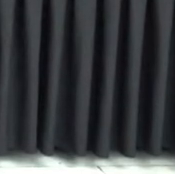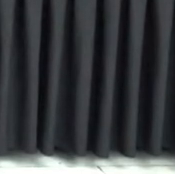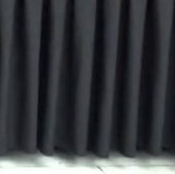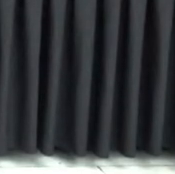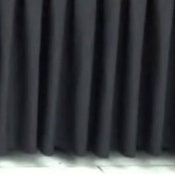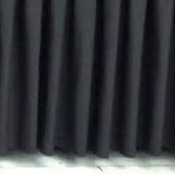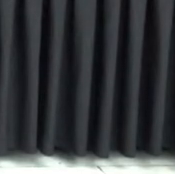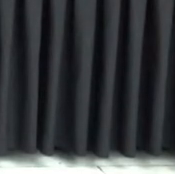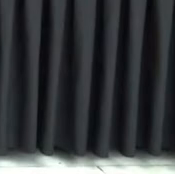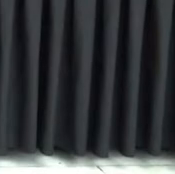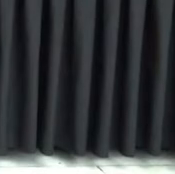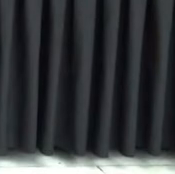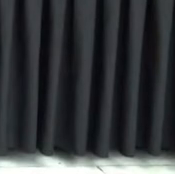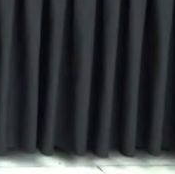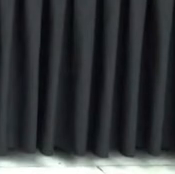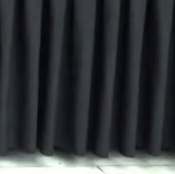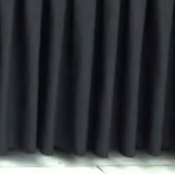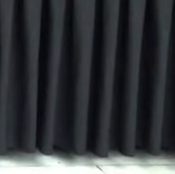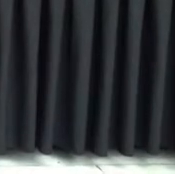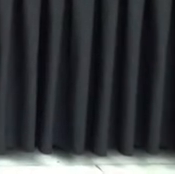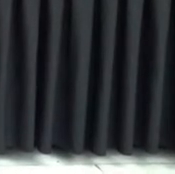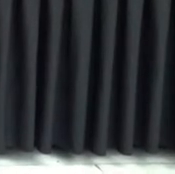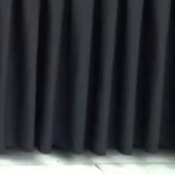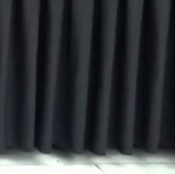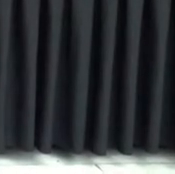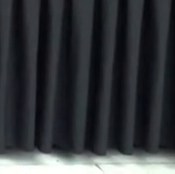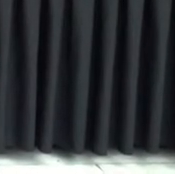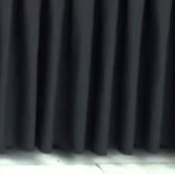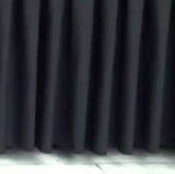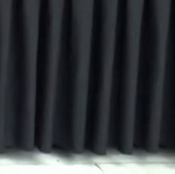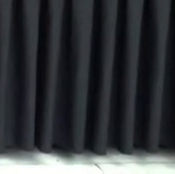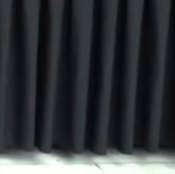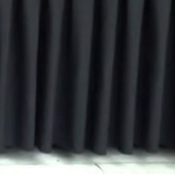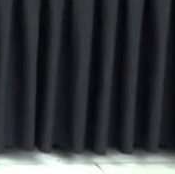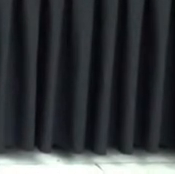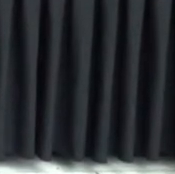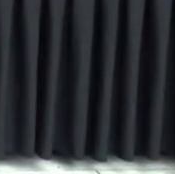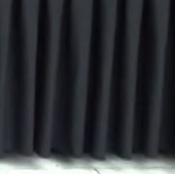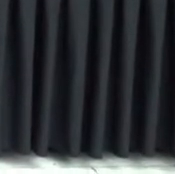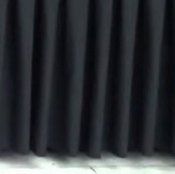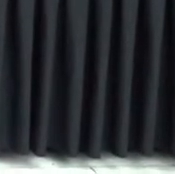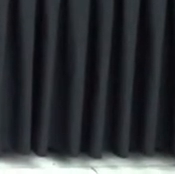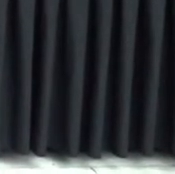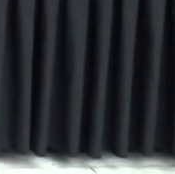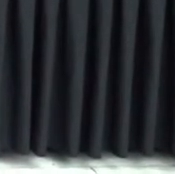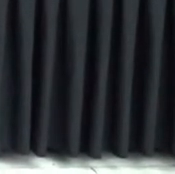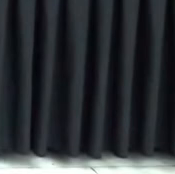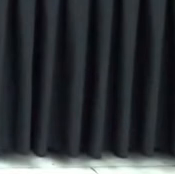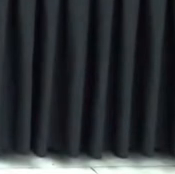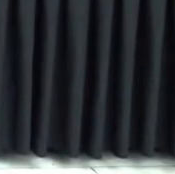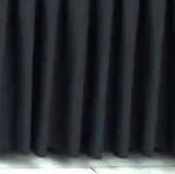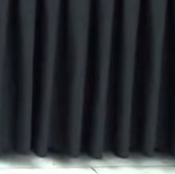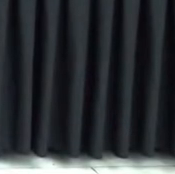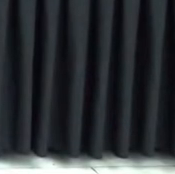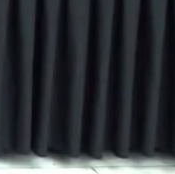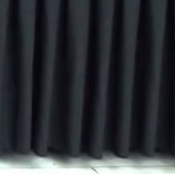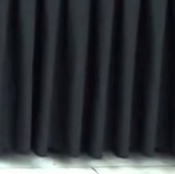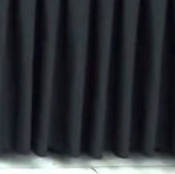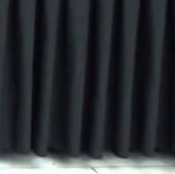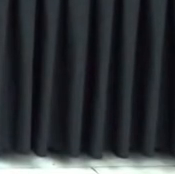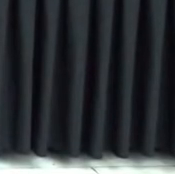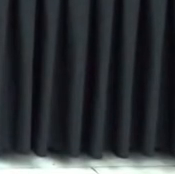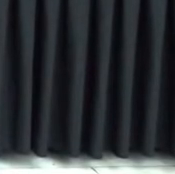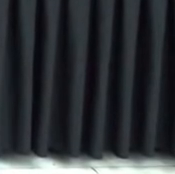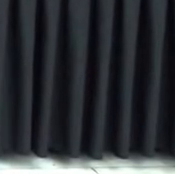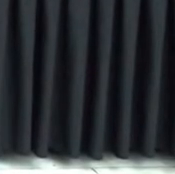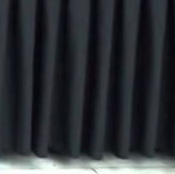Que le llamamos un ojo, es la cuarta sección, es lo que es, gracias a la Secretaría de la Defensa por decisión del presidente,